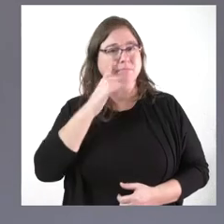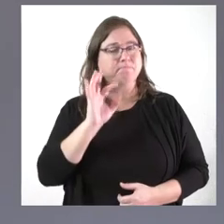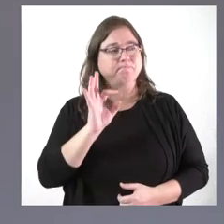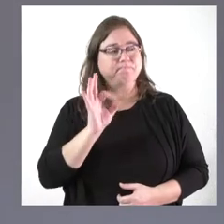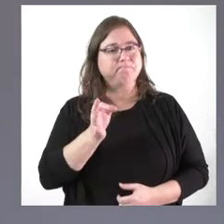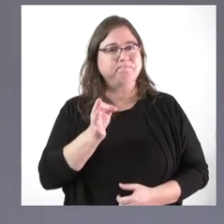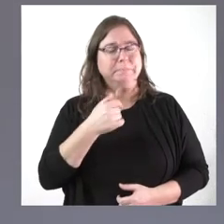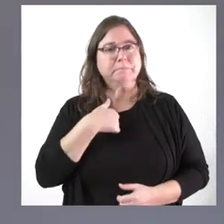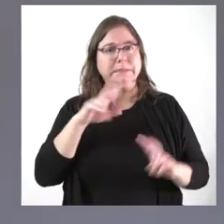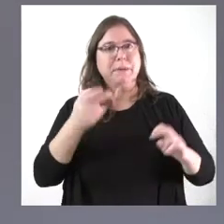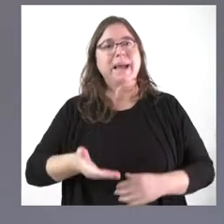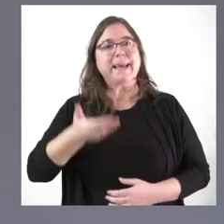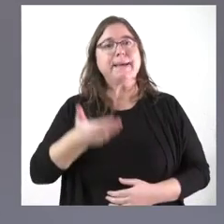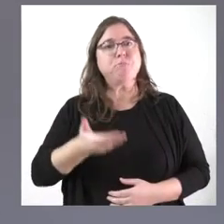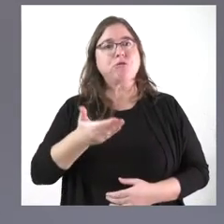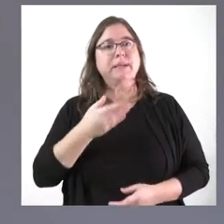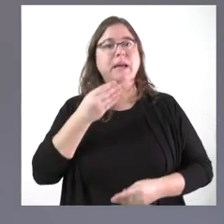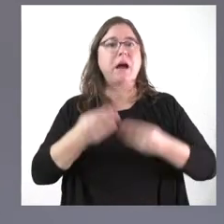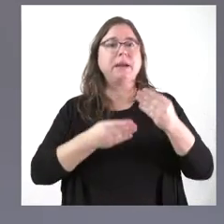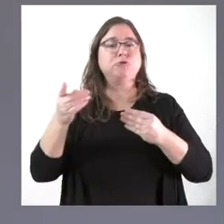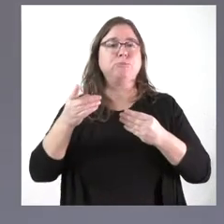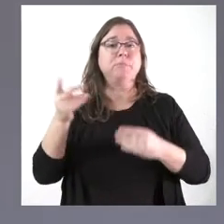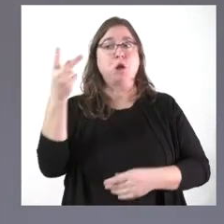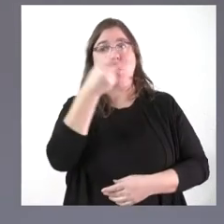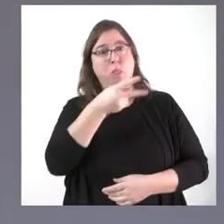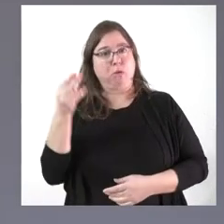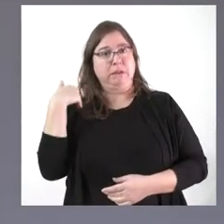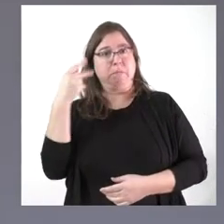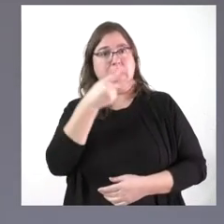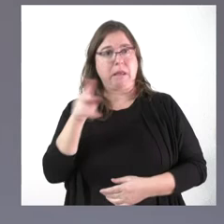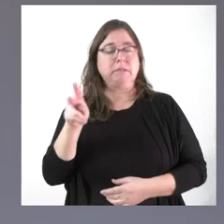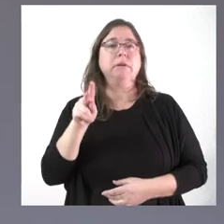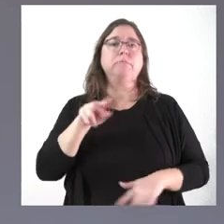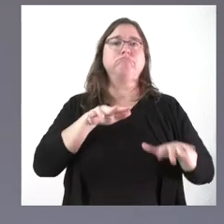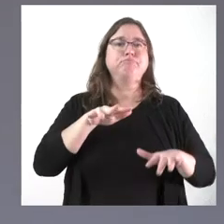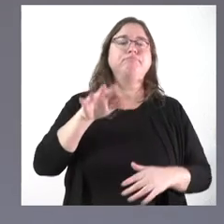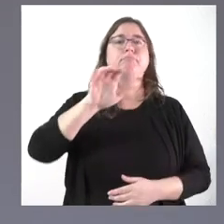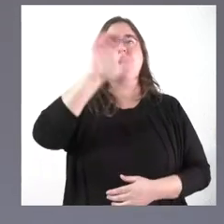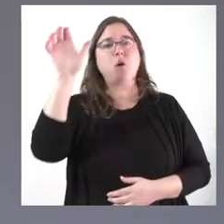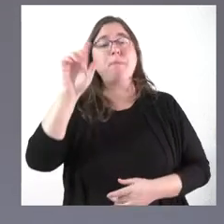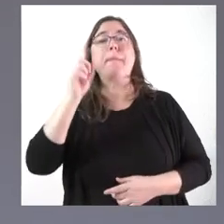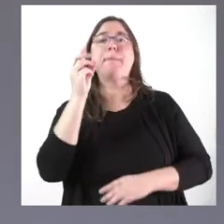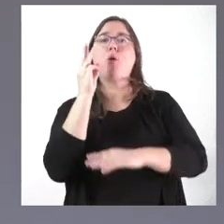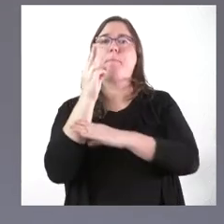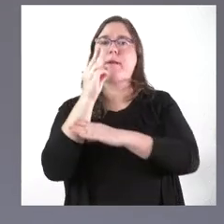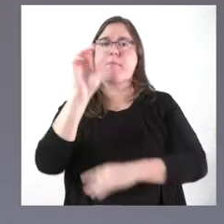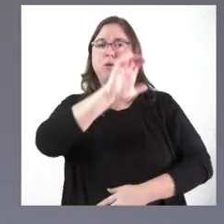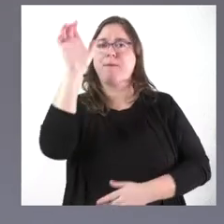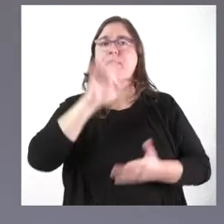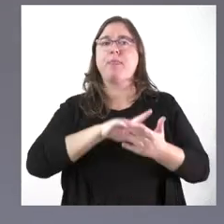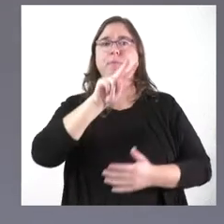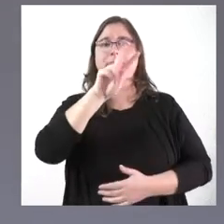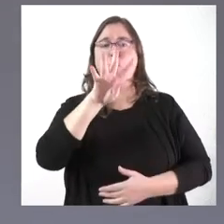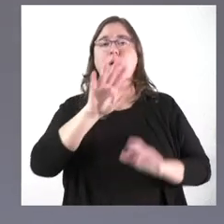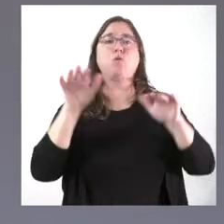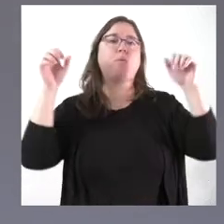muy importante las los movimientos ha habido estas dos semanas no primero fue el parlamento europeo el día 24 en el pleno